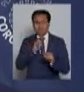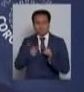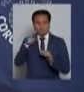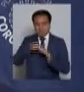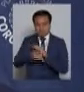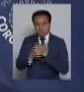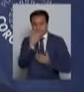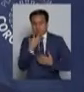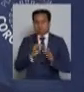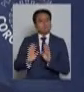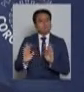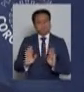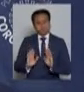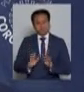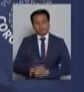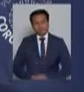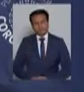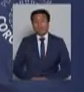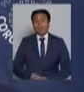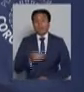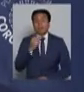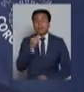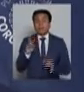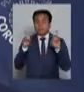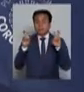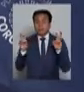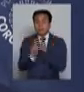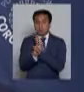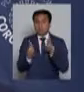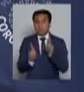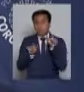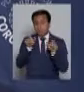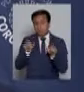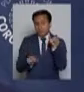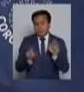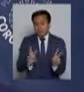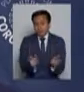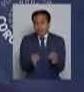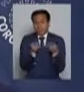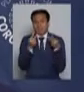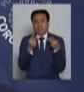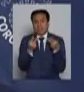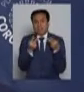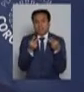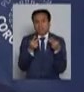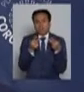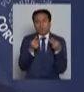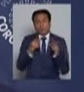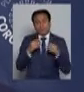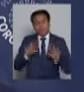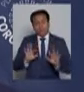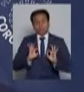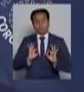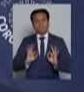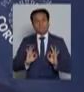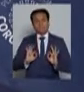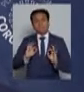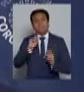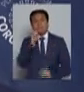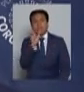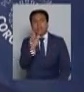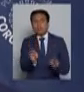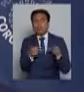tratamiento invasivo. En relación a los pacientes recuperados a la fecha, por recuperados, vuelvo a insistir,